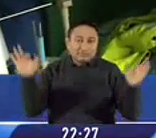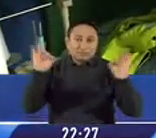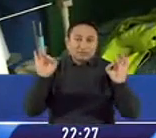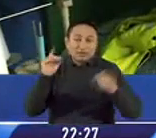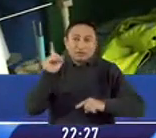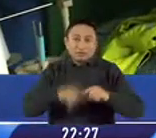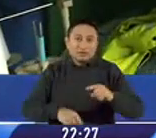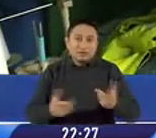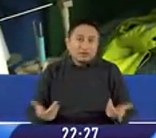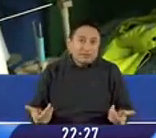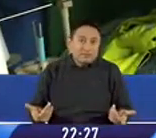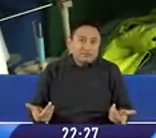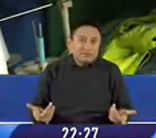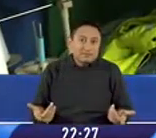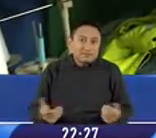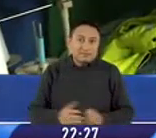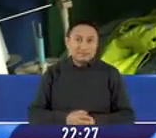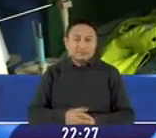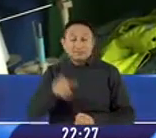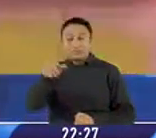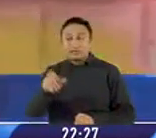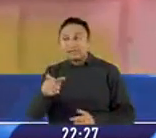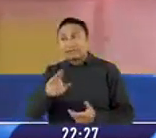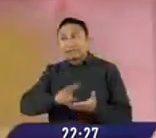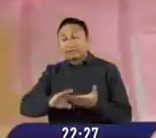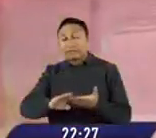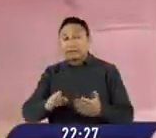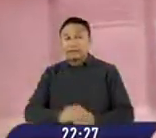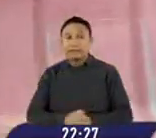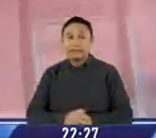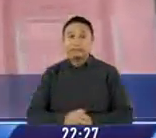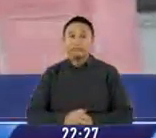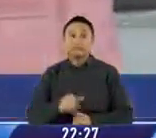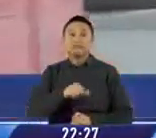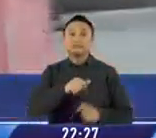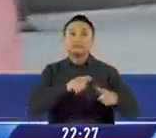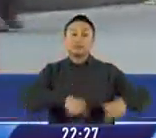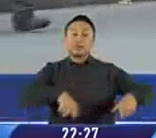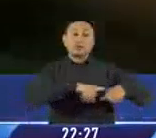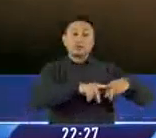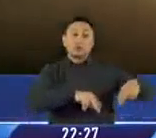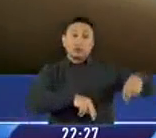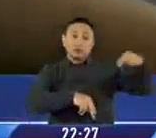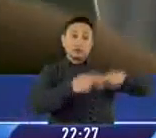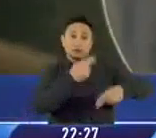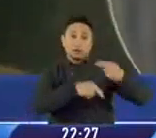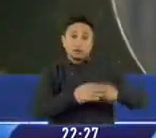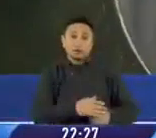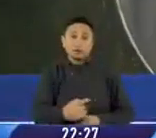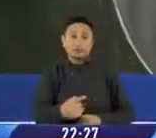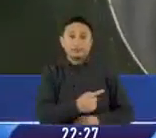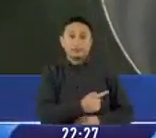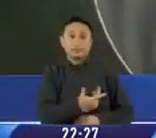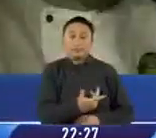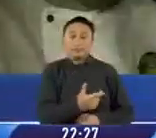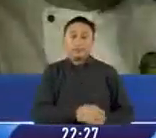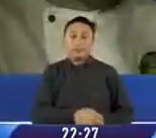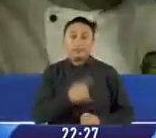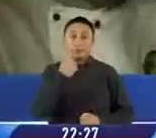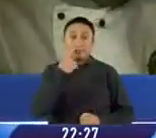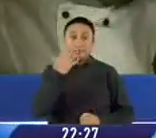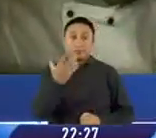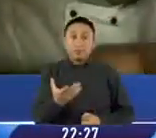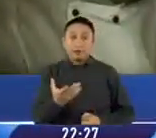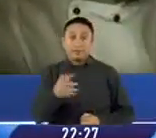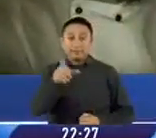puede trabajar, se queda mal con el cliente. En otros sectores del norte de la capital, los negocios se paralizaron. En esta panadería,